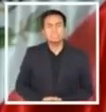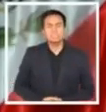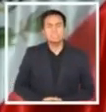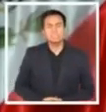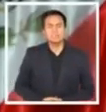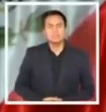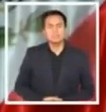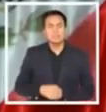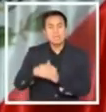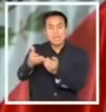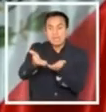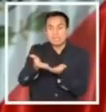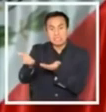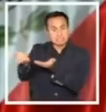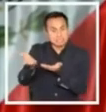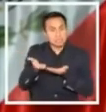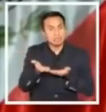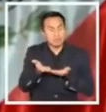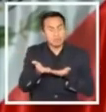recibe,